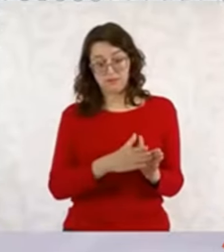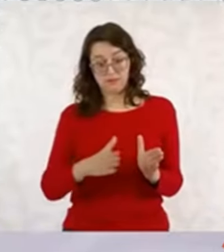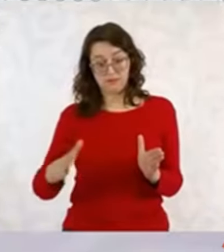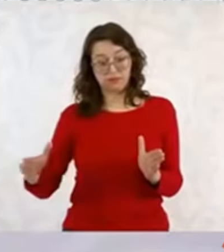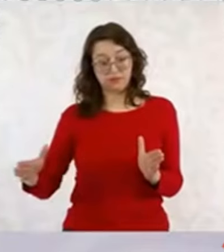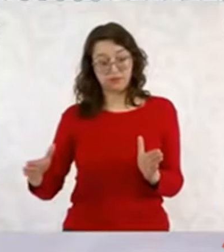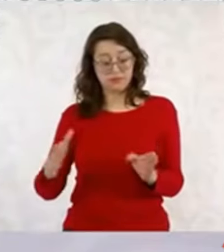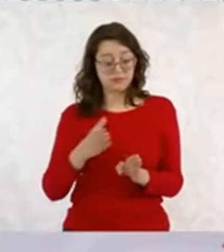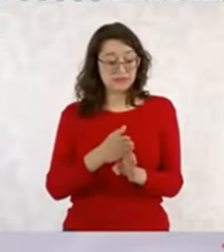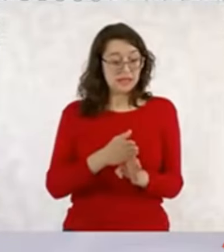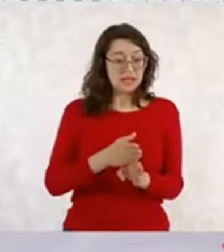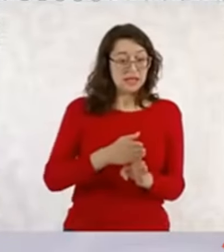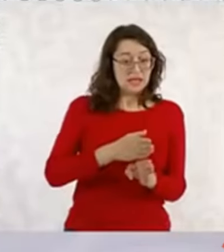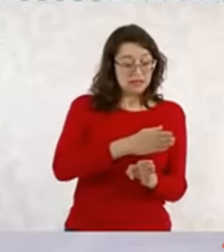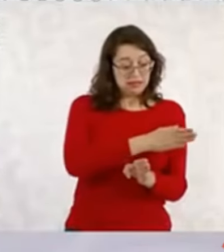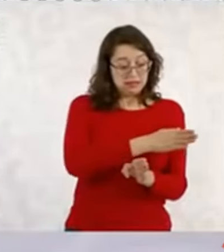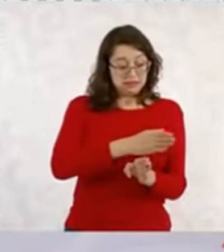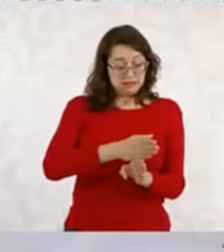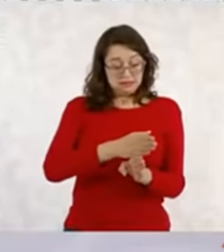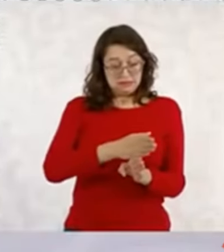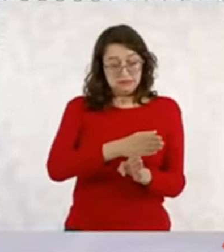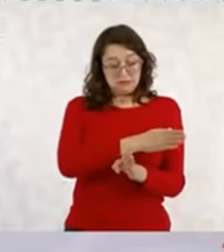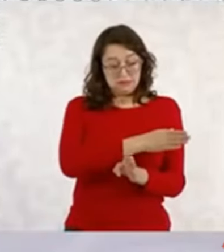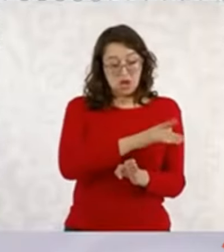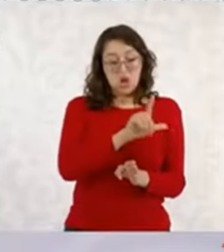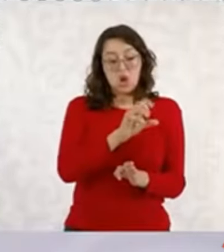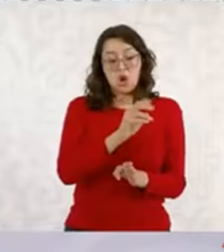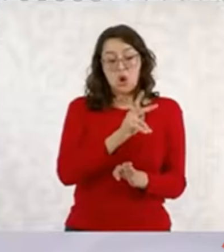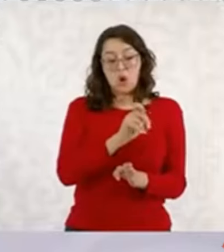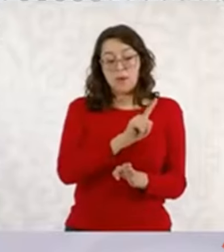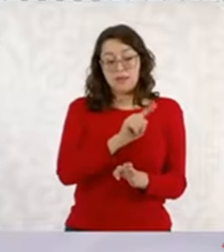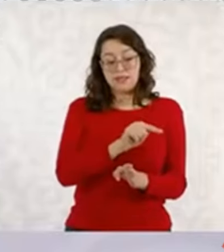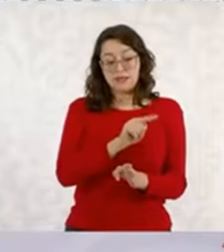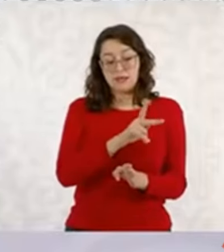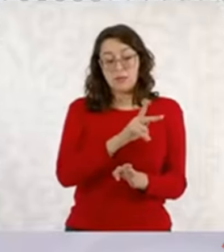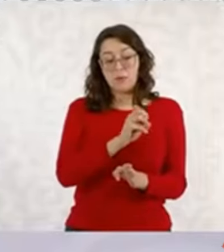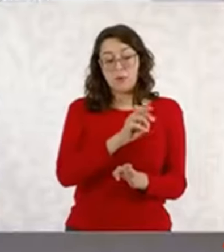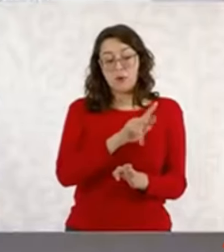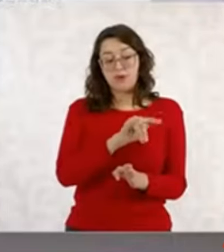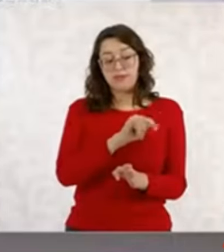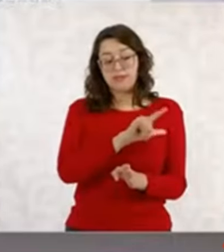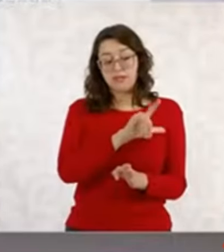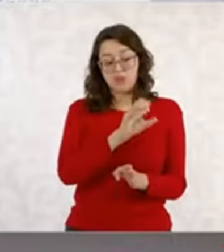Portillo. Aquí hay una primera caída. Esa caída se da